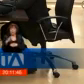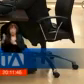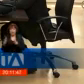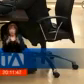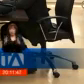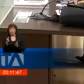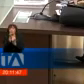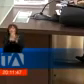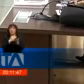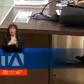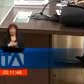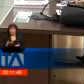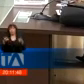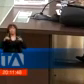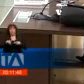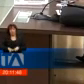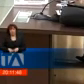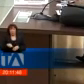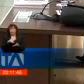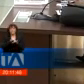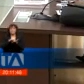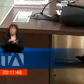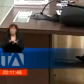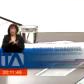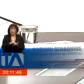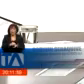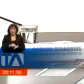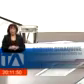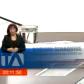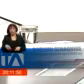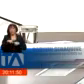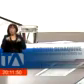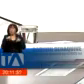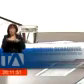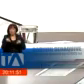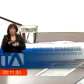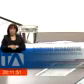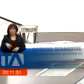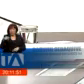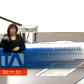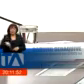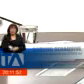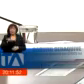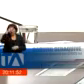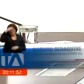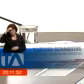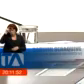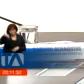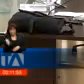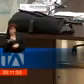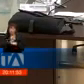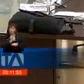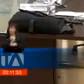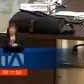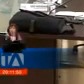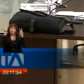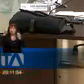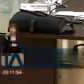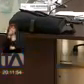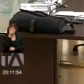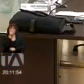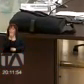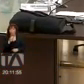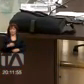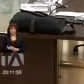territorial y la de los miembros de la Conferencia Plurinacional e Intercultural de Soberanía Alimentaria. En